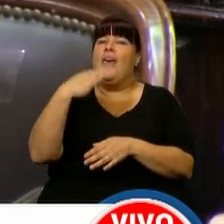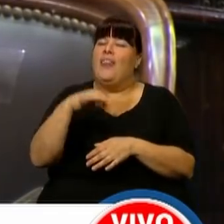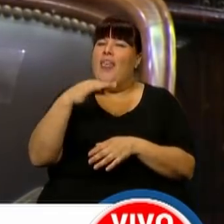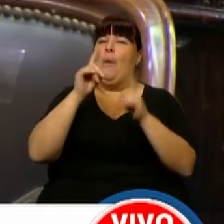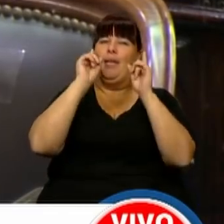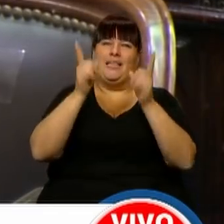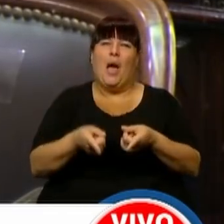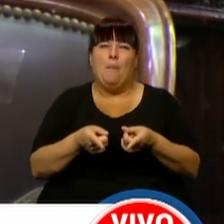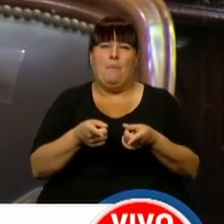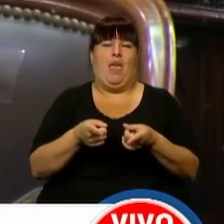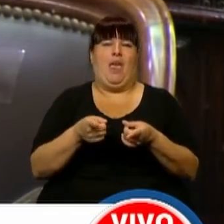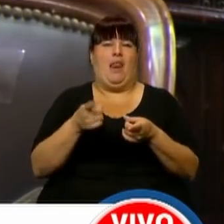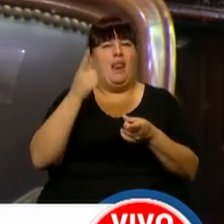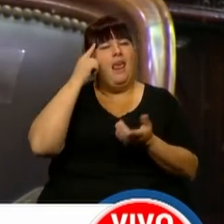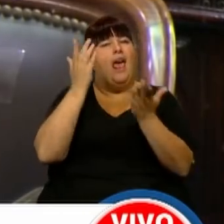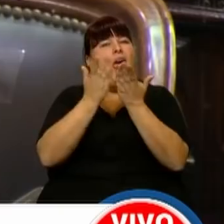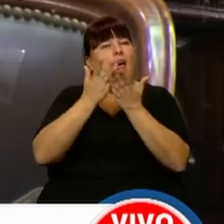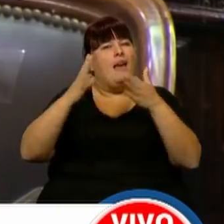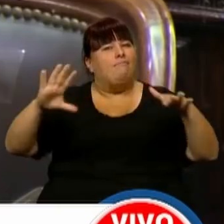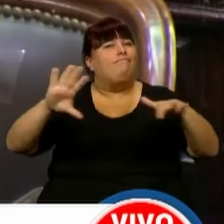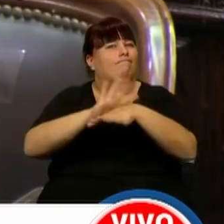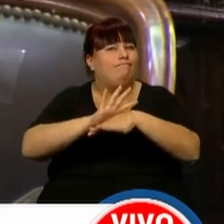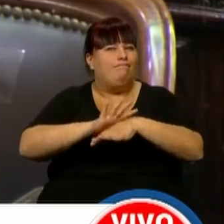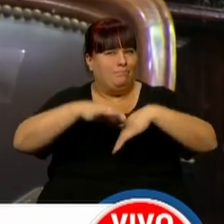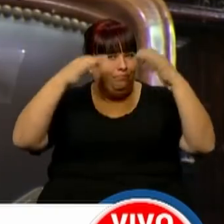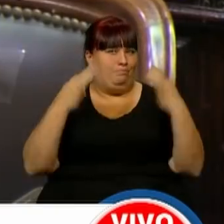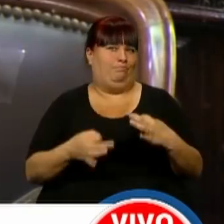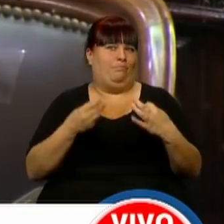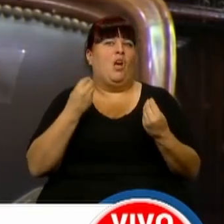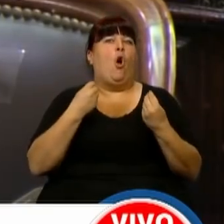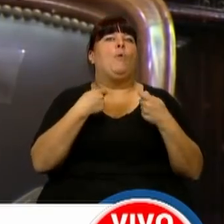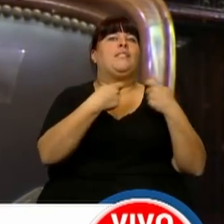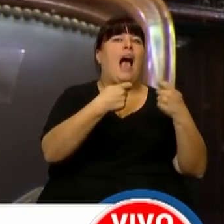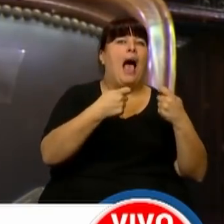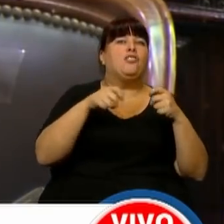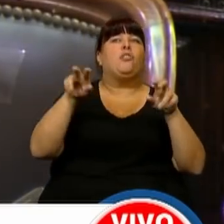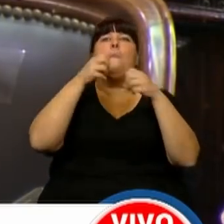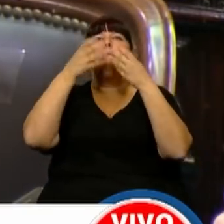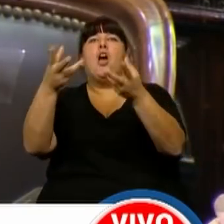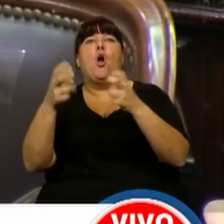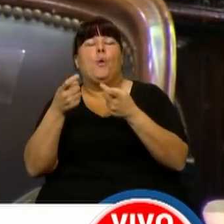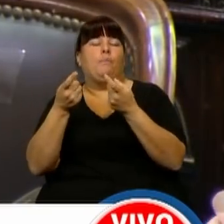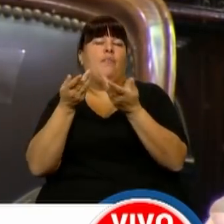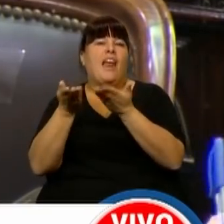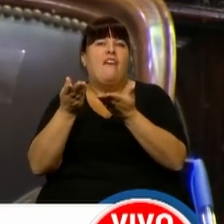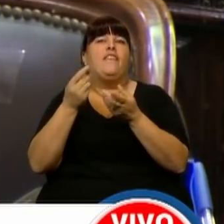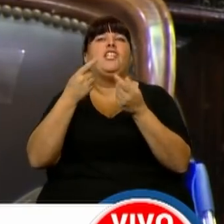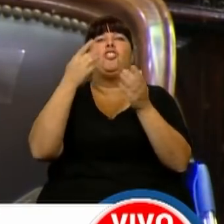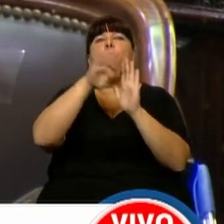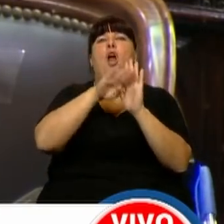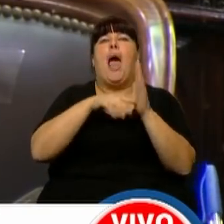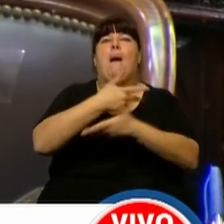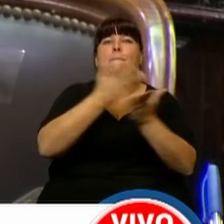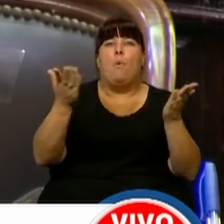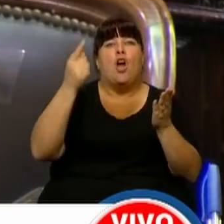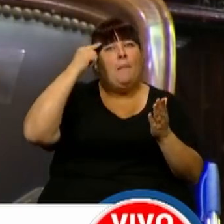requerir también una evaluación precisa del impacto costo-beneficio de cada uno de los programas públicos que se